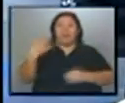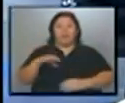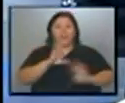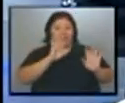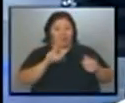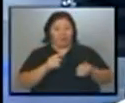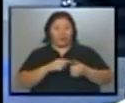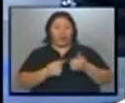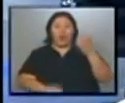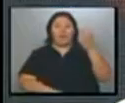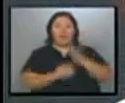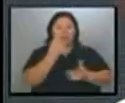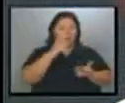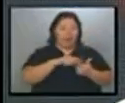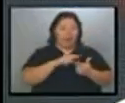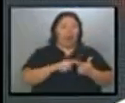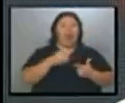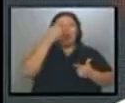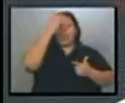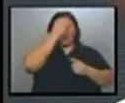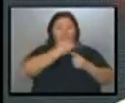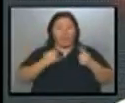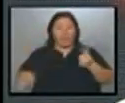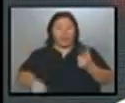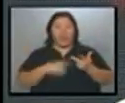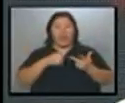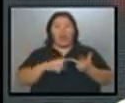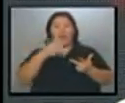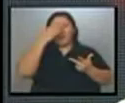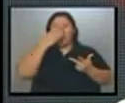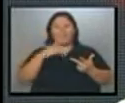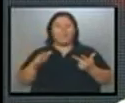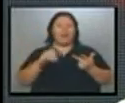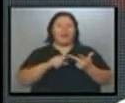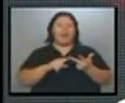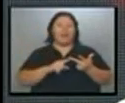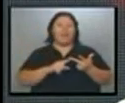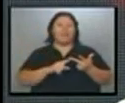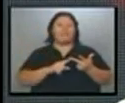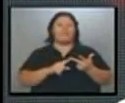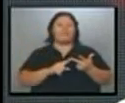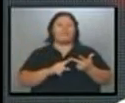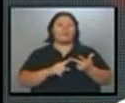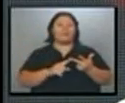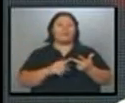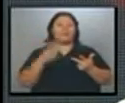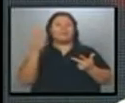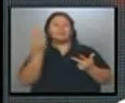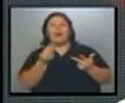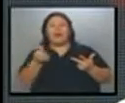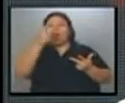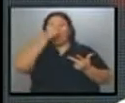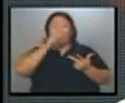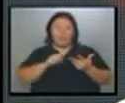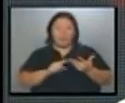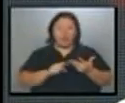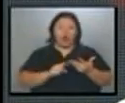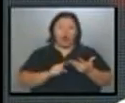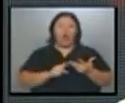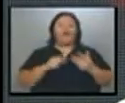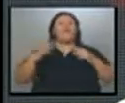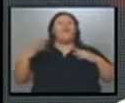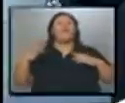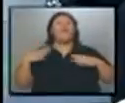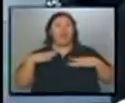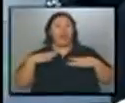para la mañana, otra que viene después del mediodía y después tenés que cubrir sábado y domingo. Y los francos. Bien. A ver, no es tan descabellado. Algunas serán de